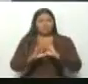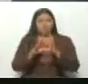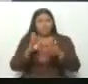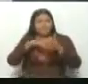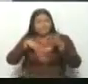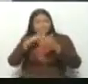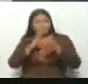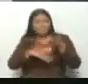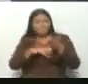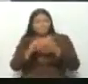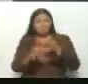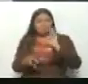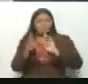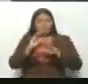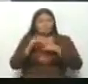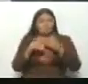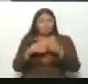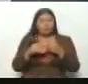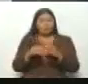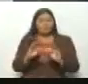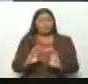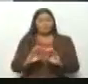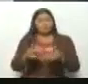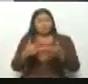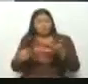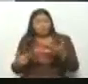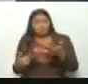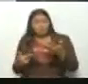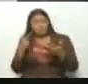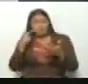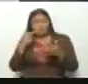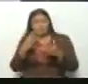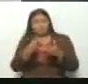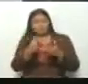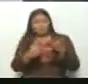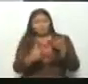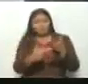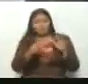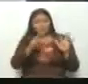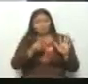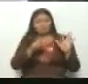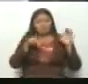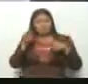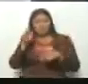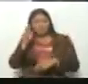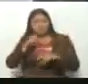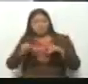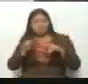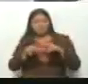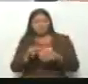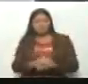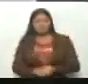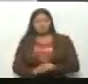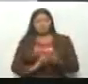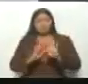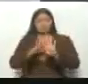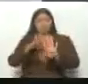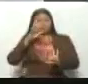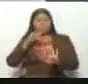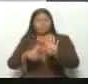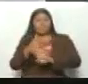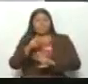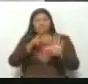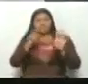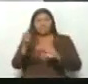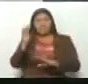pintura, impermeabilización, pupitres. Pero ven, la matrícula en la que yo estaba eran 717 niños. Y va en crecimiento, más de